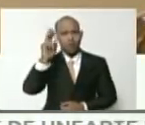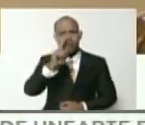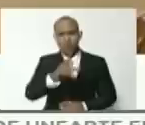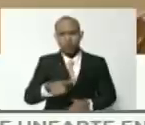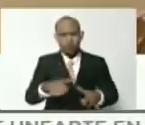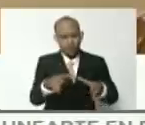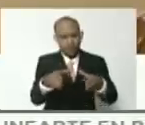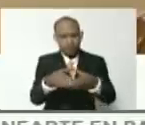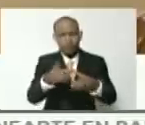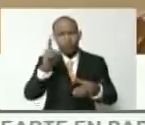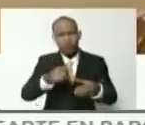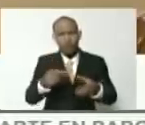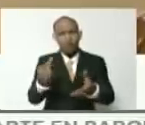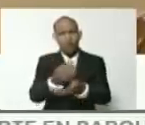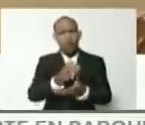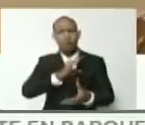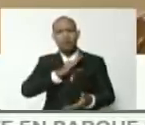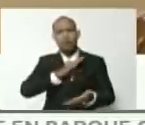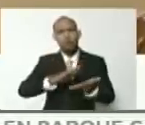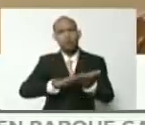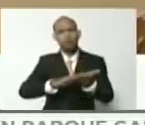su propia solución.